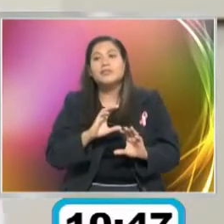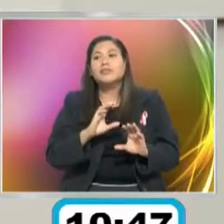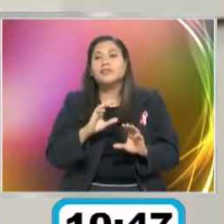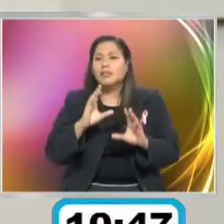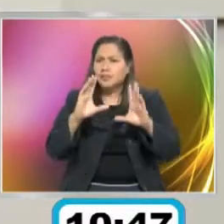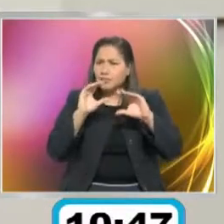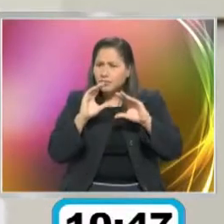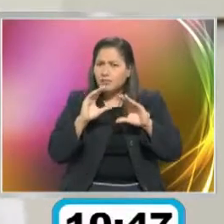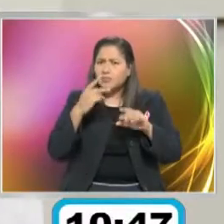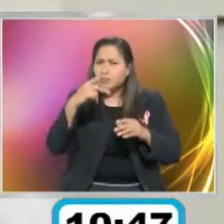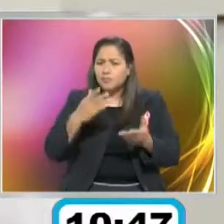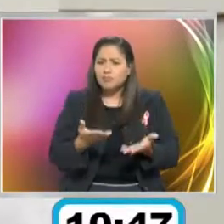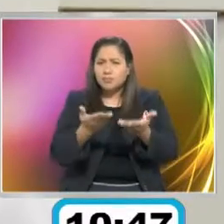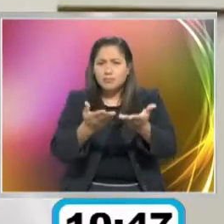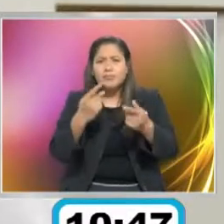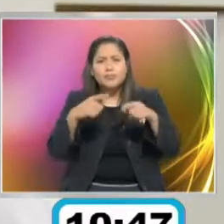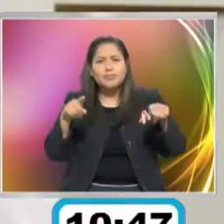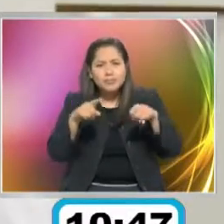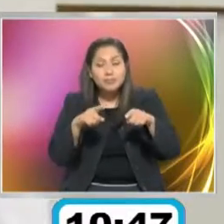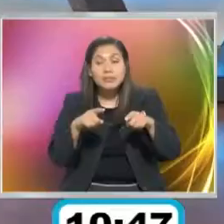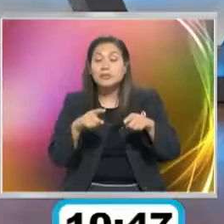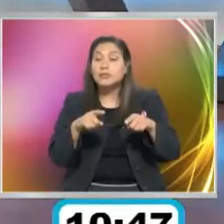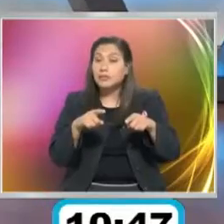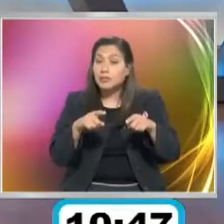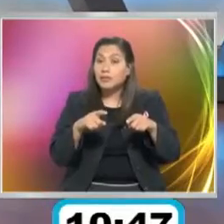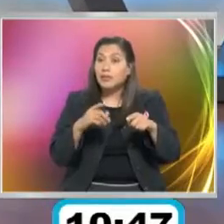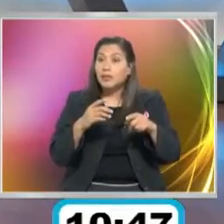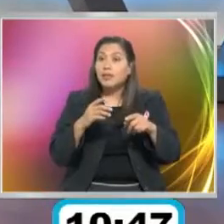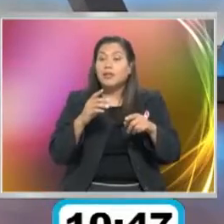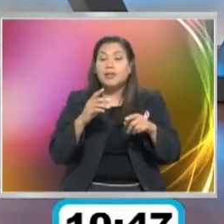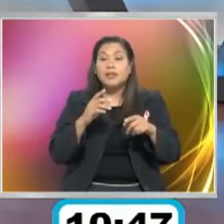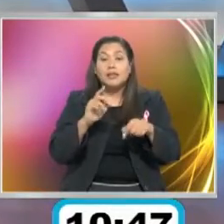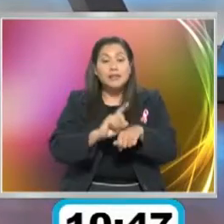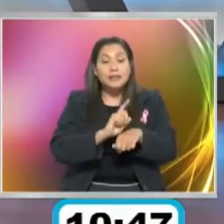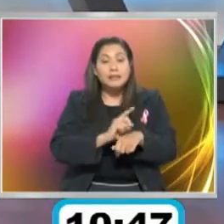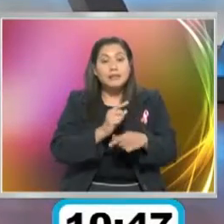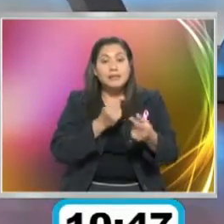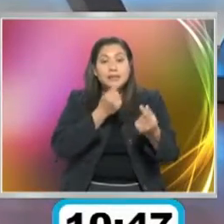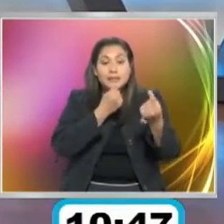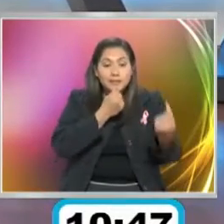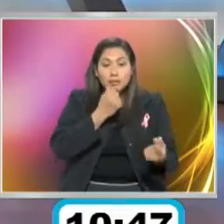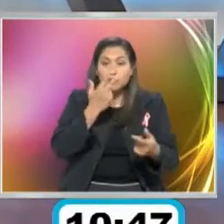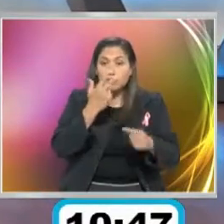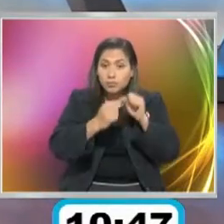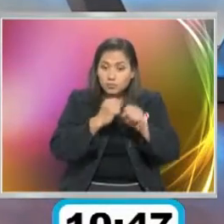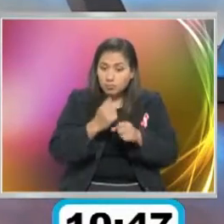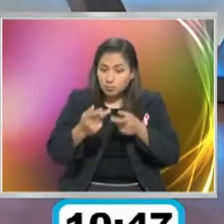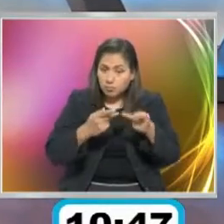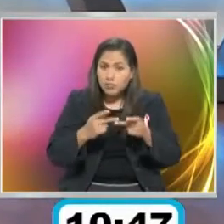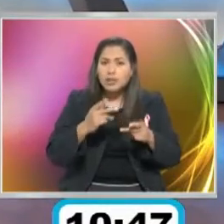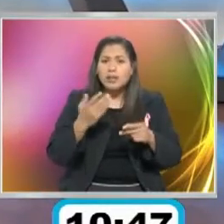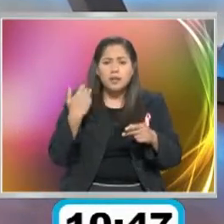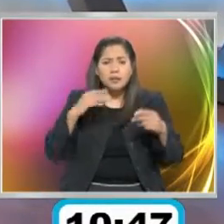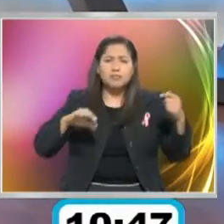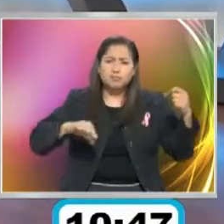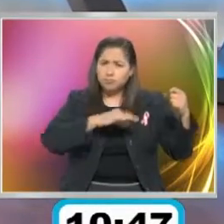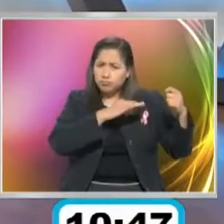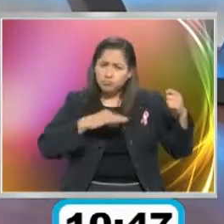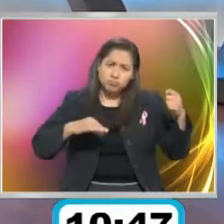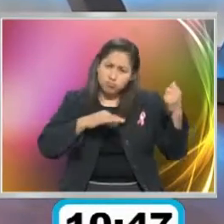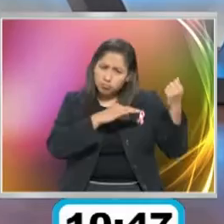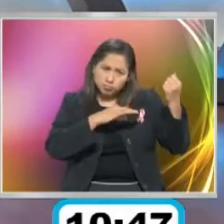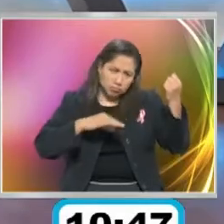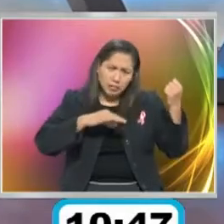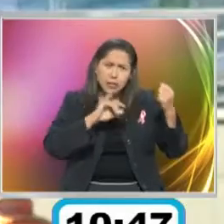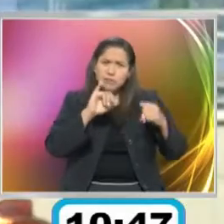vas a enseñar pues tu propuesta musical que vienes ejercitando desde los 8 años de edad, como decía, ¿verdad? Ya a esa edad tocabas el violín. ¿Lo podías desde cargar?